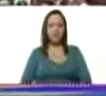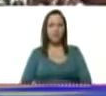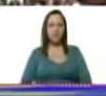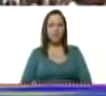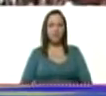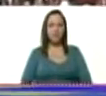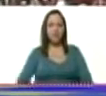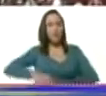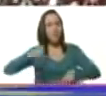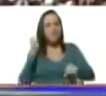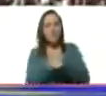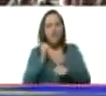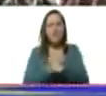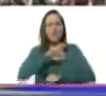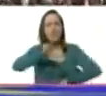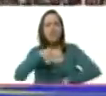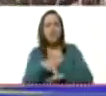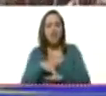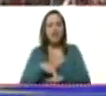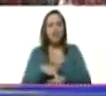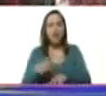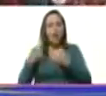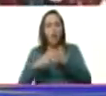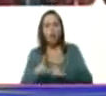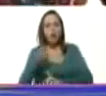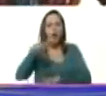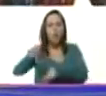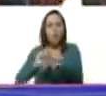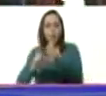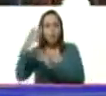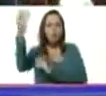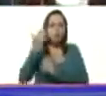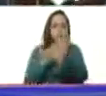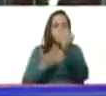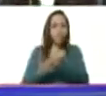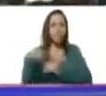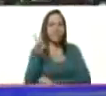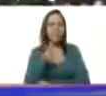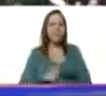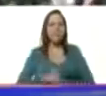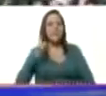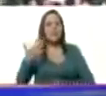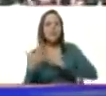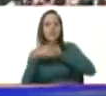Con trabajo nacional, con importaciones, con integración complementaria.